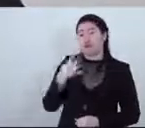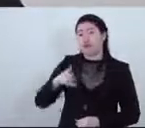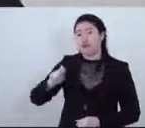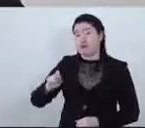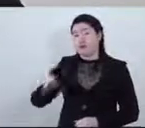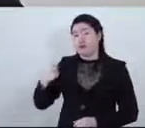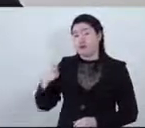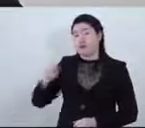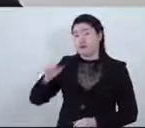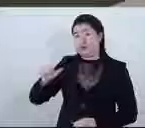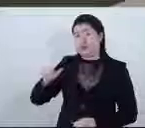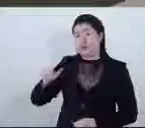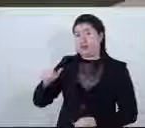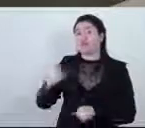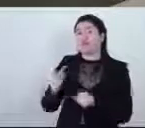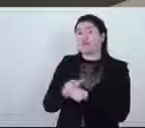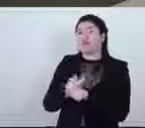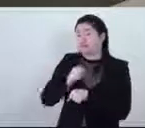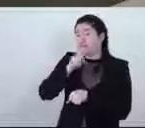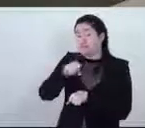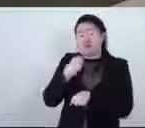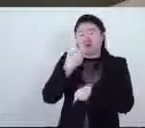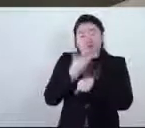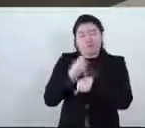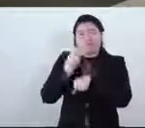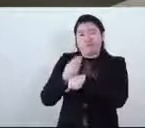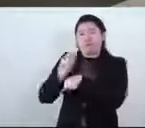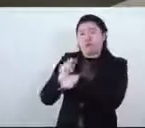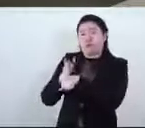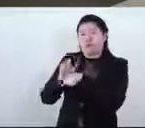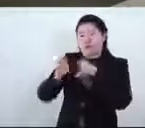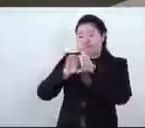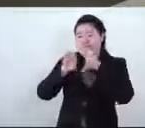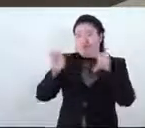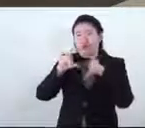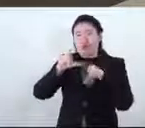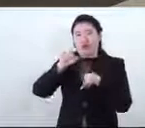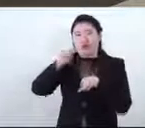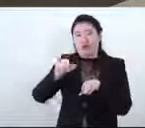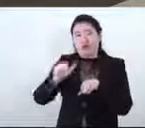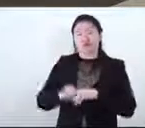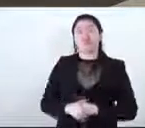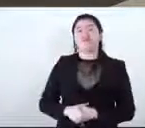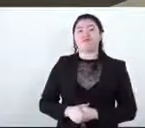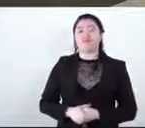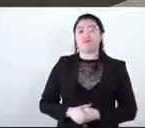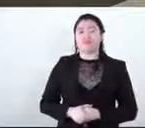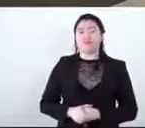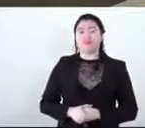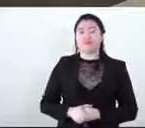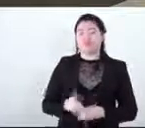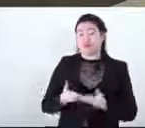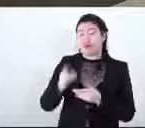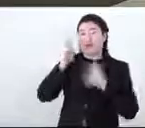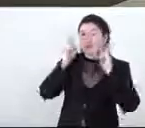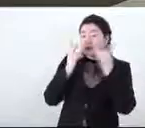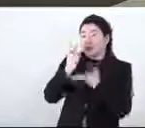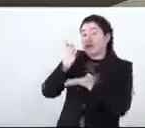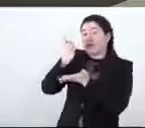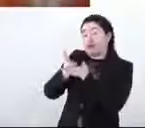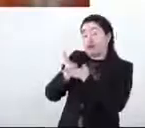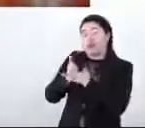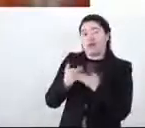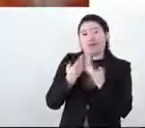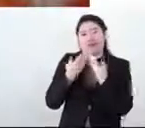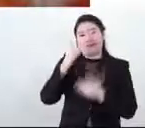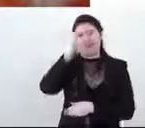4.1.17, detalles de rezanes de concreto en tableta de losa prefabricada. Visita al sitio del incidente. Figura